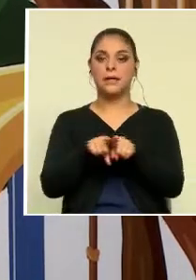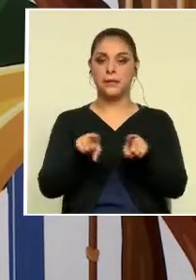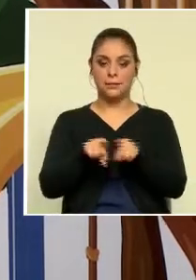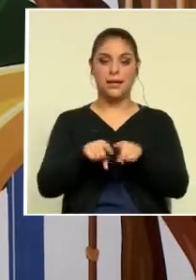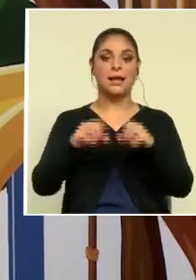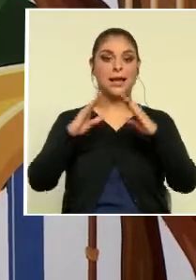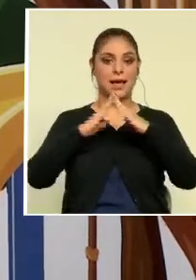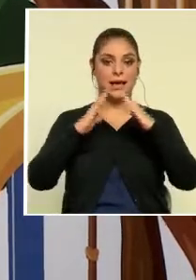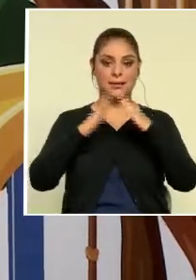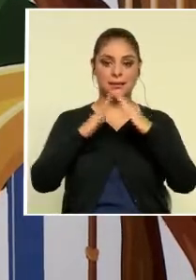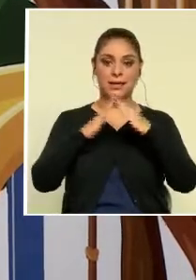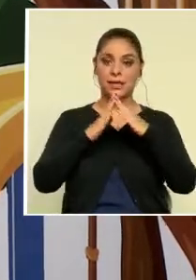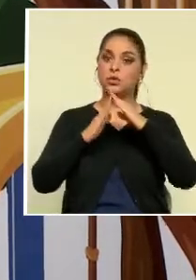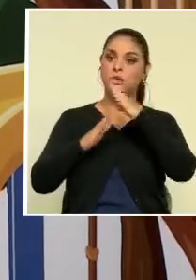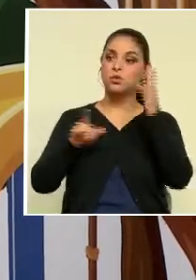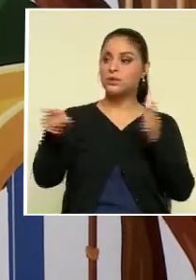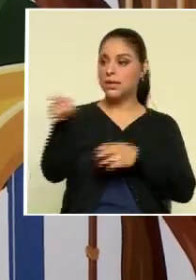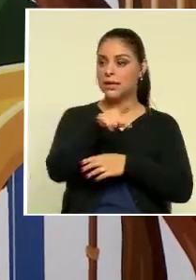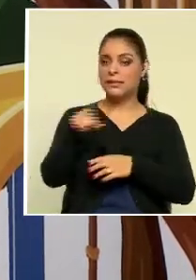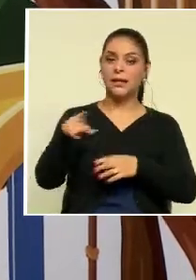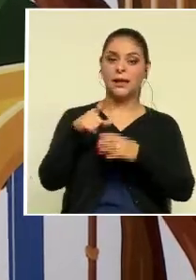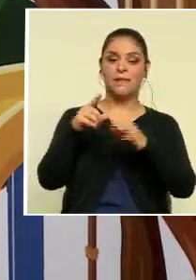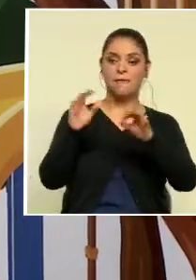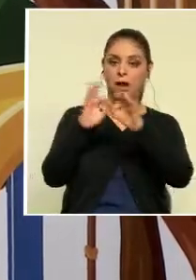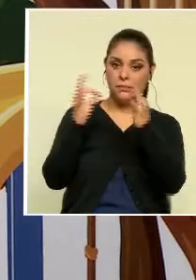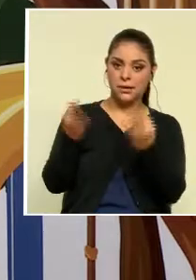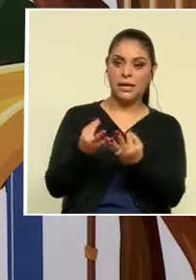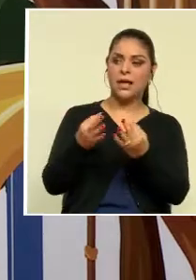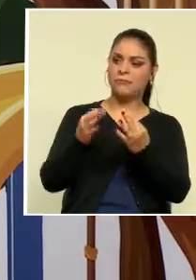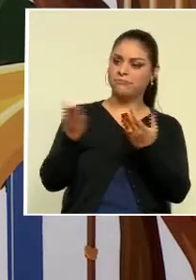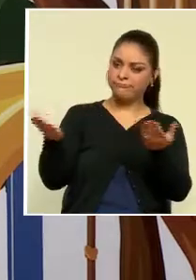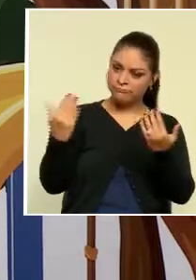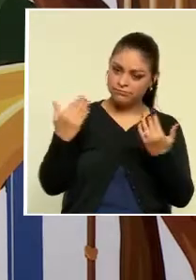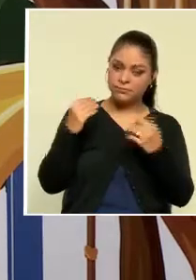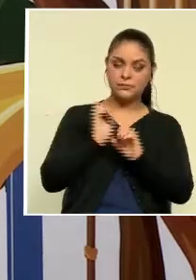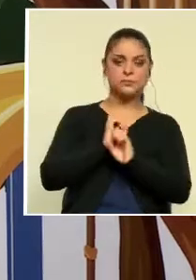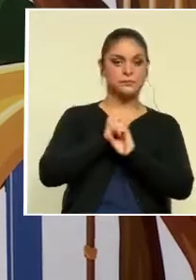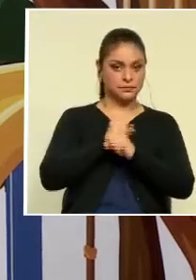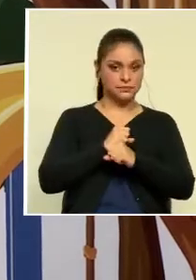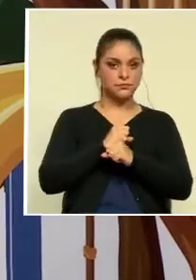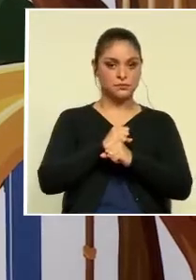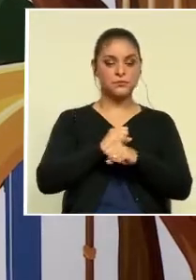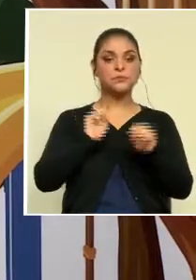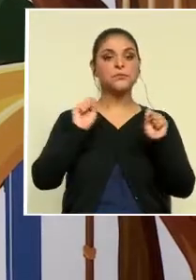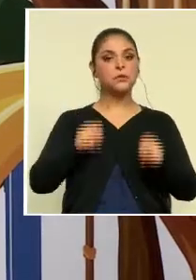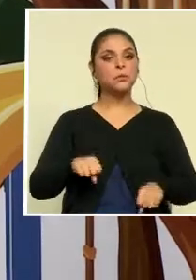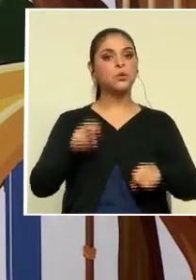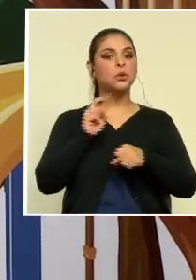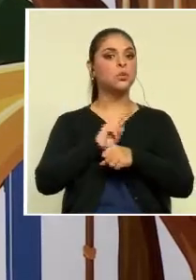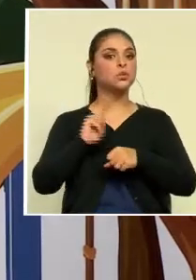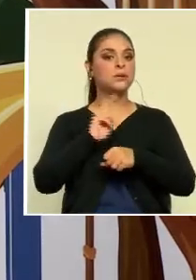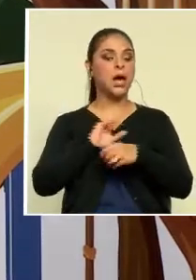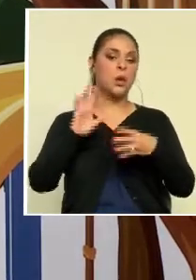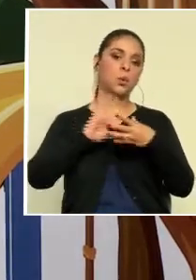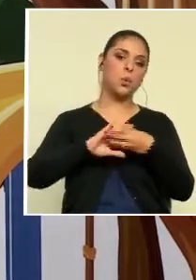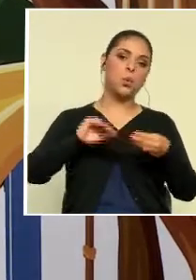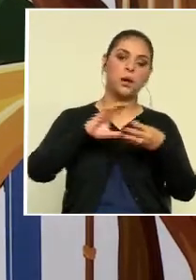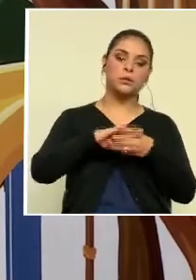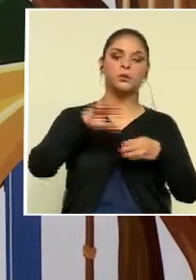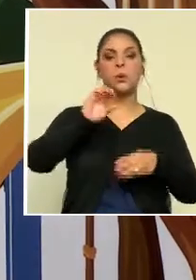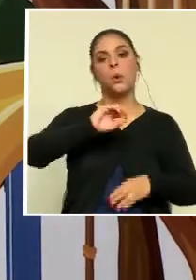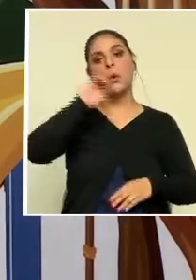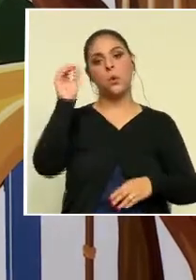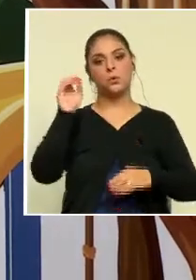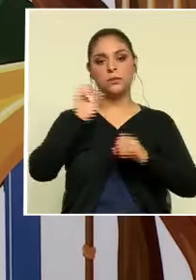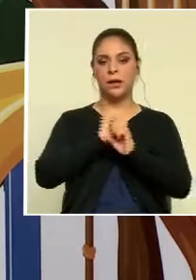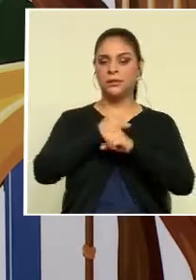invitar el equipo familiar de estos niños y niñas a que lo hagan podemos usar un cuento como el que usamos hoy o podríamos